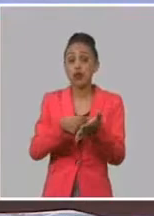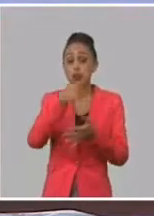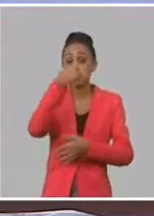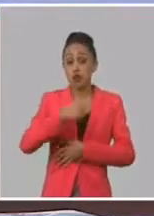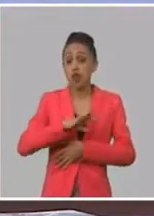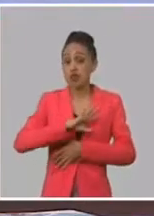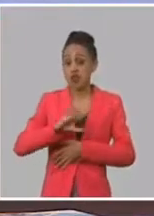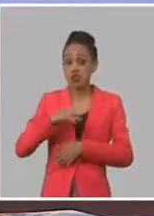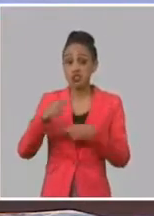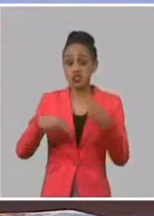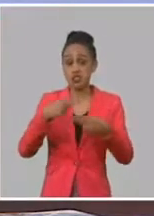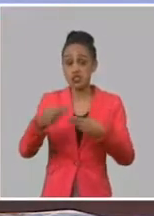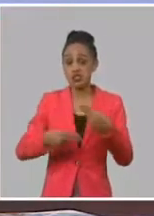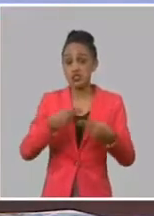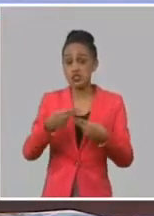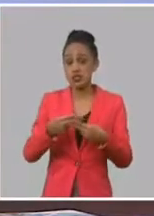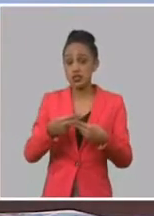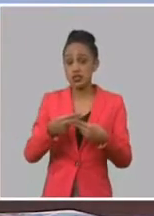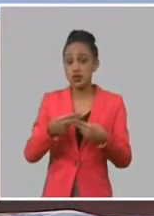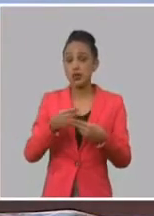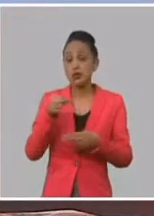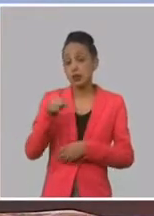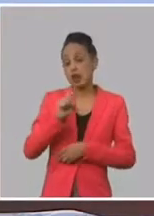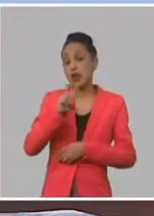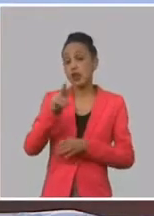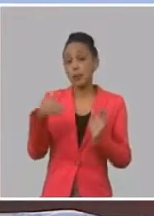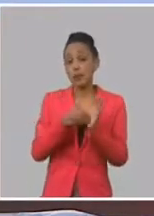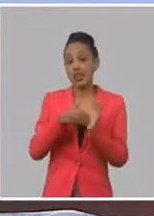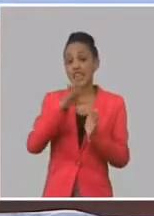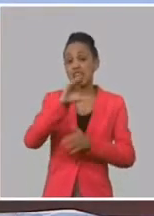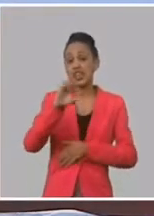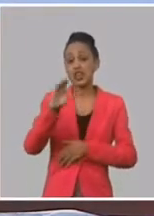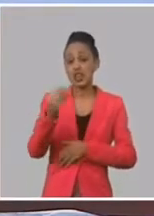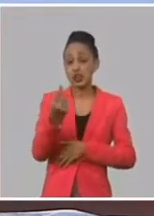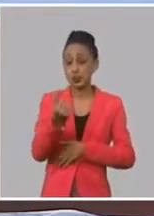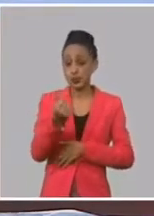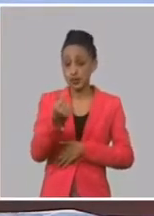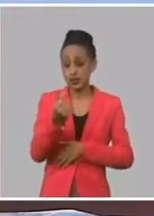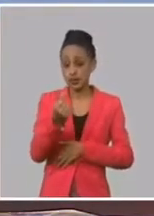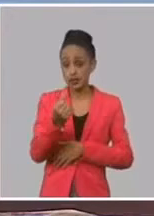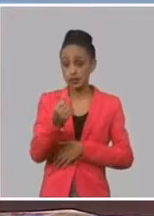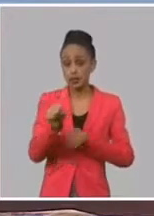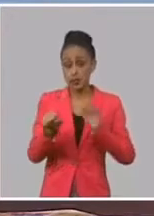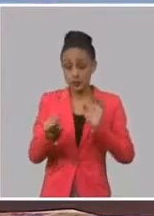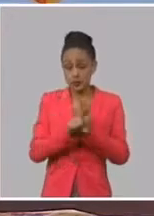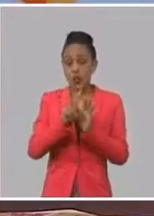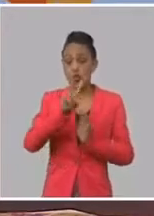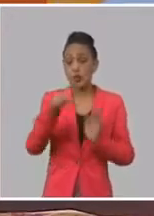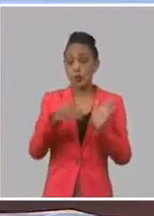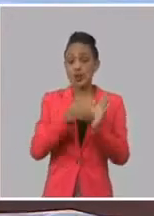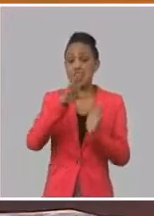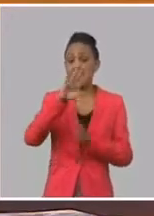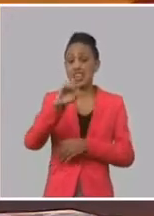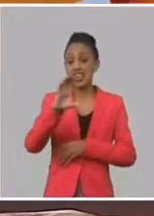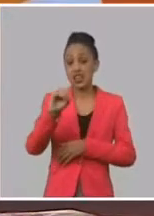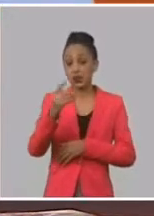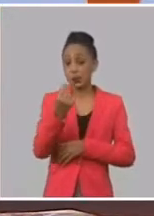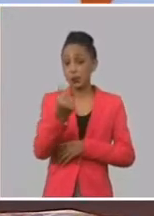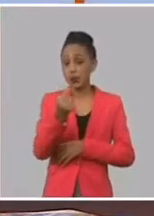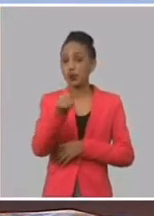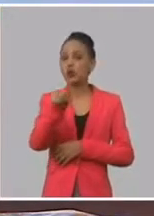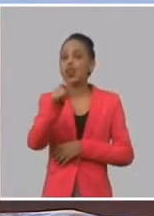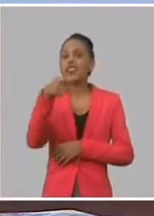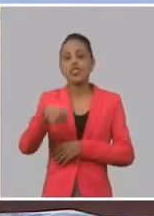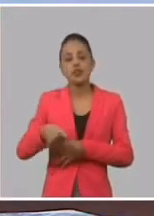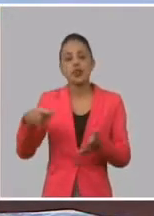y se aplicaba con un mínimo exento de dos mil quinientos pesos a un mínimo exento no a partir de los 1500 pesos usted debía pagar el impuesto sobre ingresos